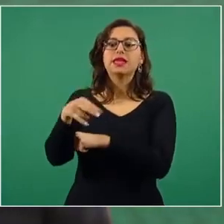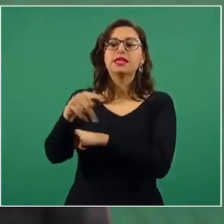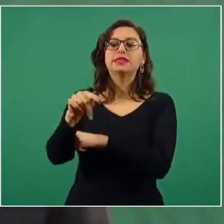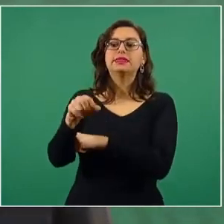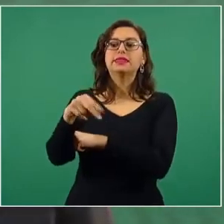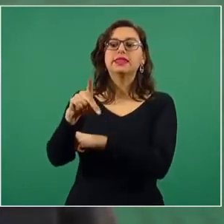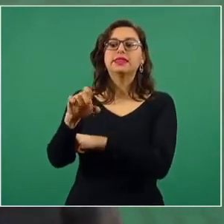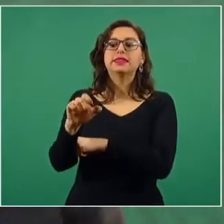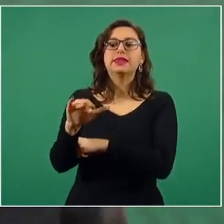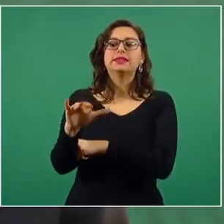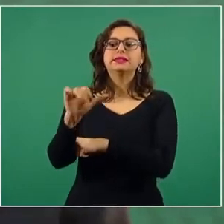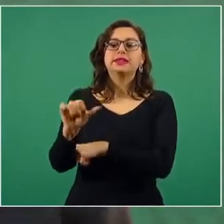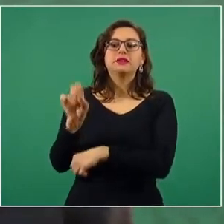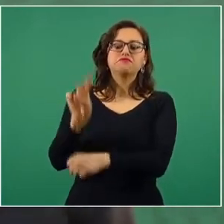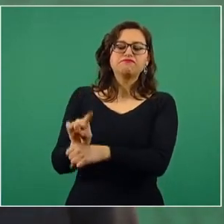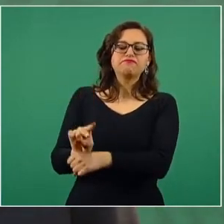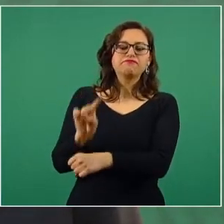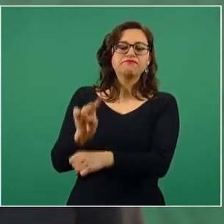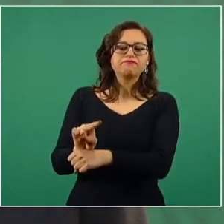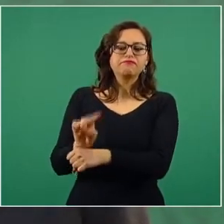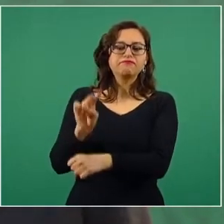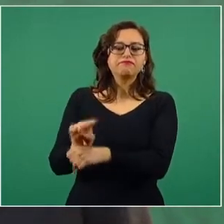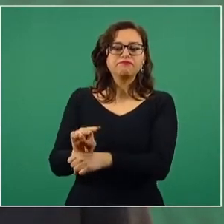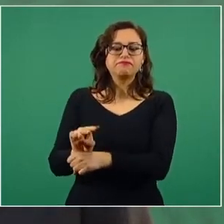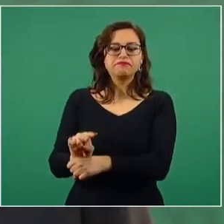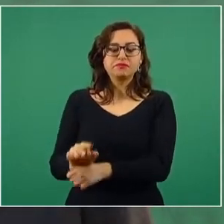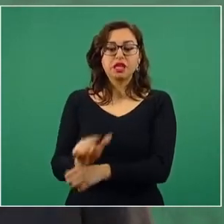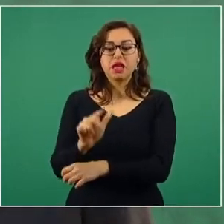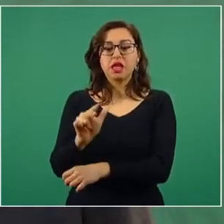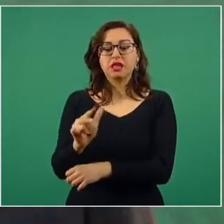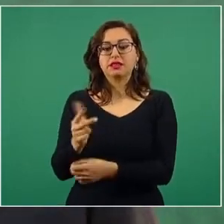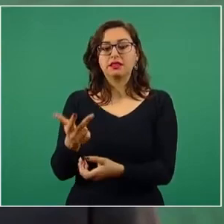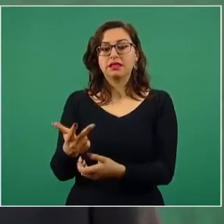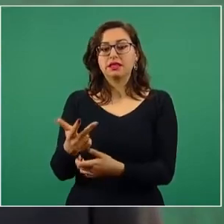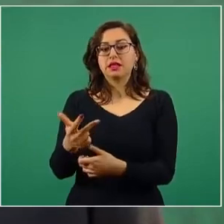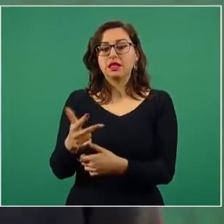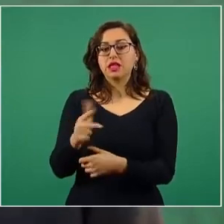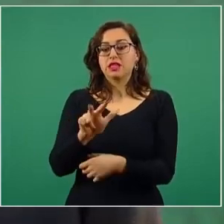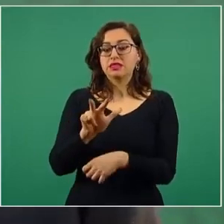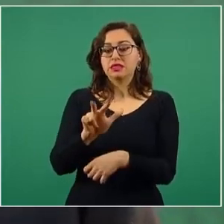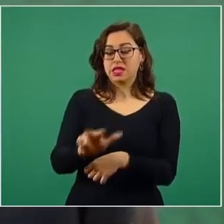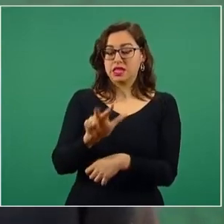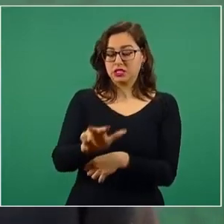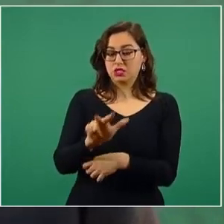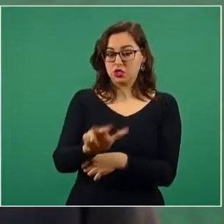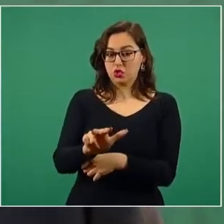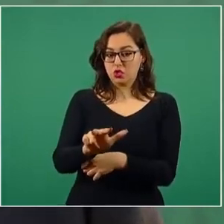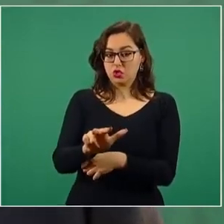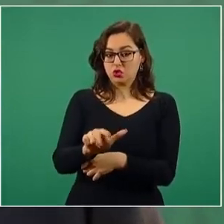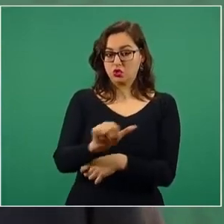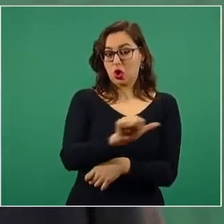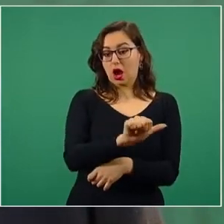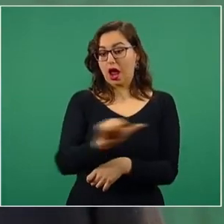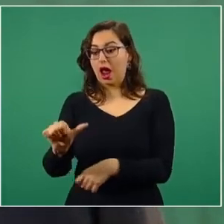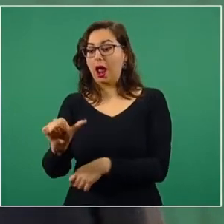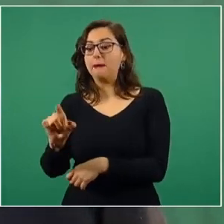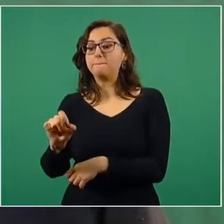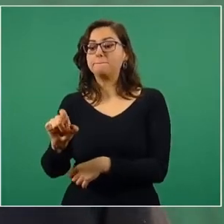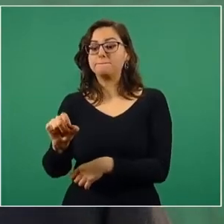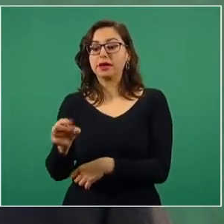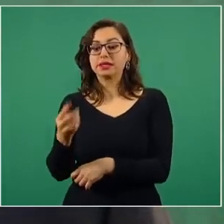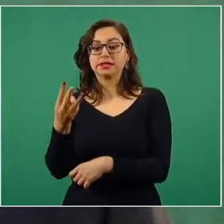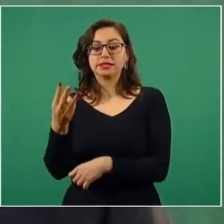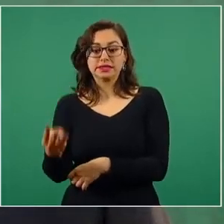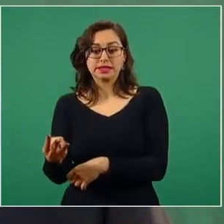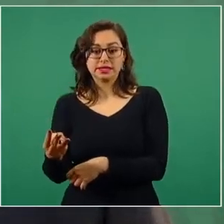Y ahí los tienen desde el 8 hasta, perdón, desde el 18 hasta el 23 por